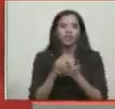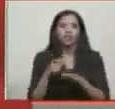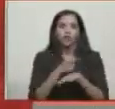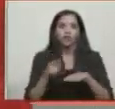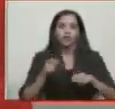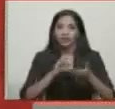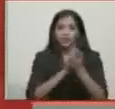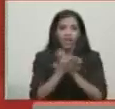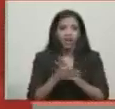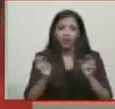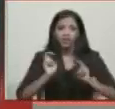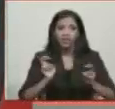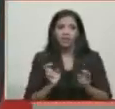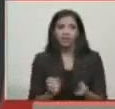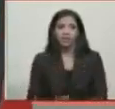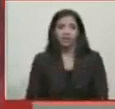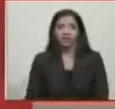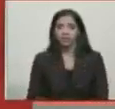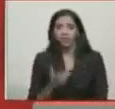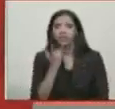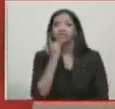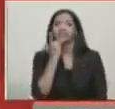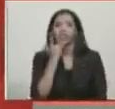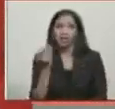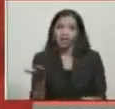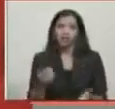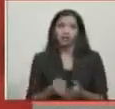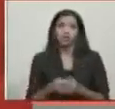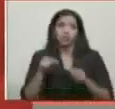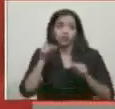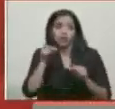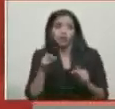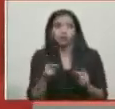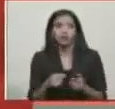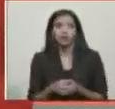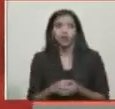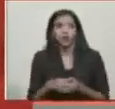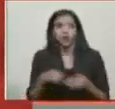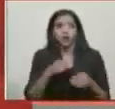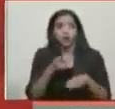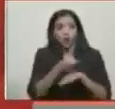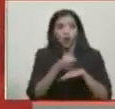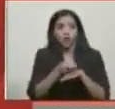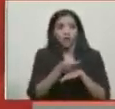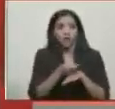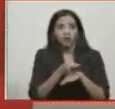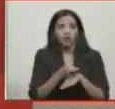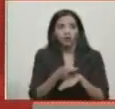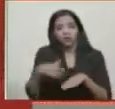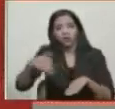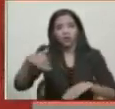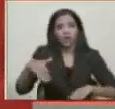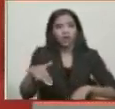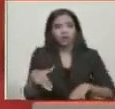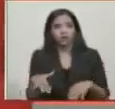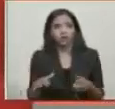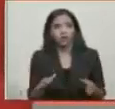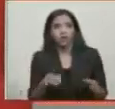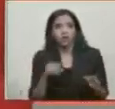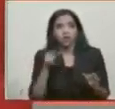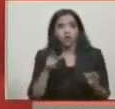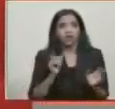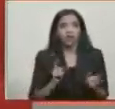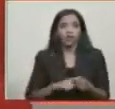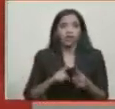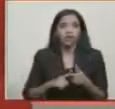tema. Uh-huh. Eso es un tema de dignidad, hermano. Porque si usted está en contra del gobierno, que tiene todo su derecho, usted debe estar en contra también de los